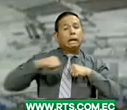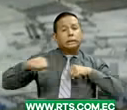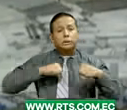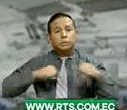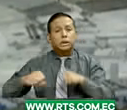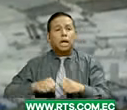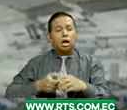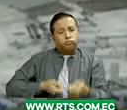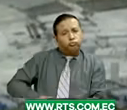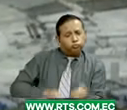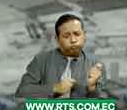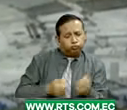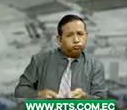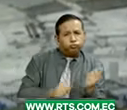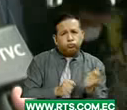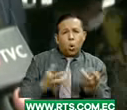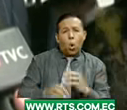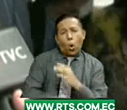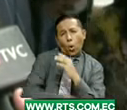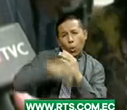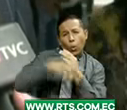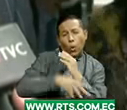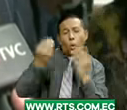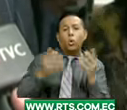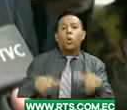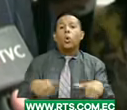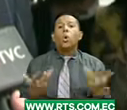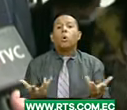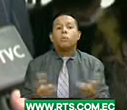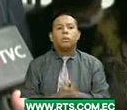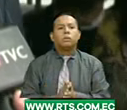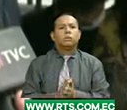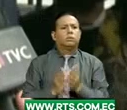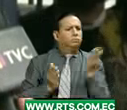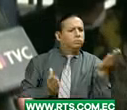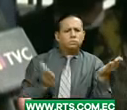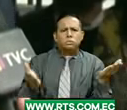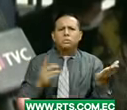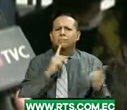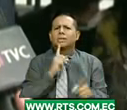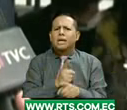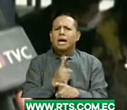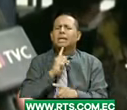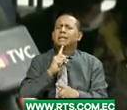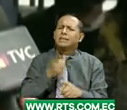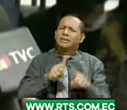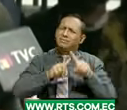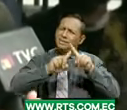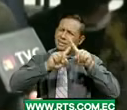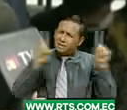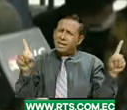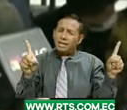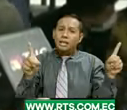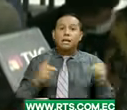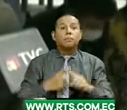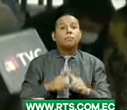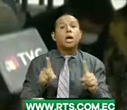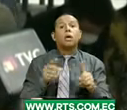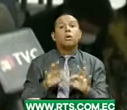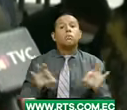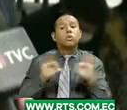una barrera que tendrán que sortear. Los dos igual han mencionado que hay discrepancias, pero las discrepancias se resuelven